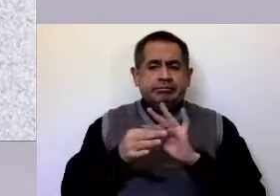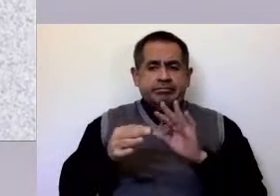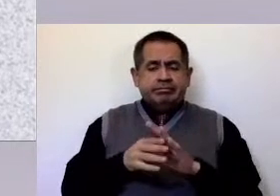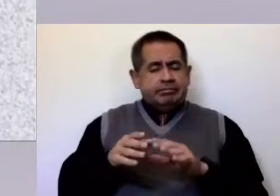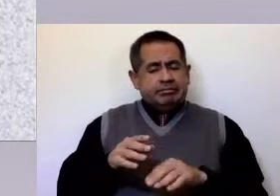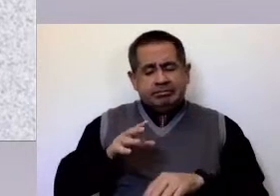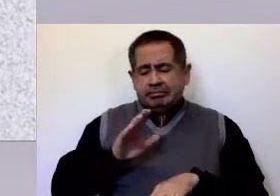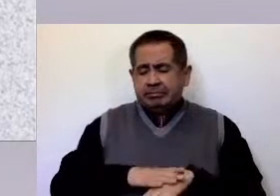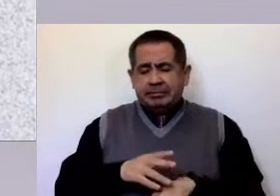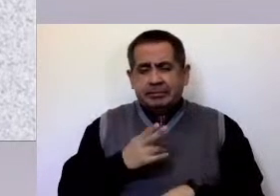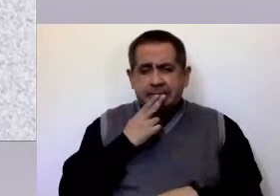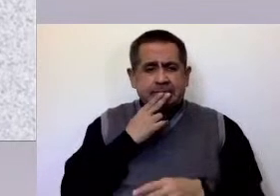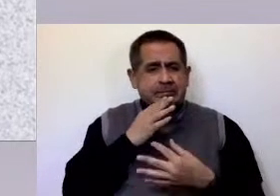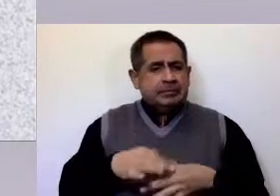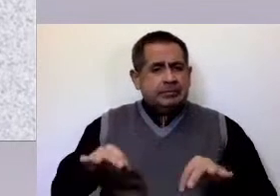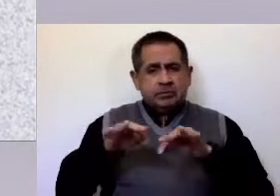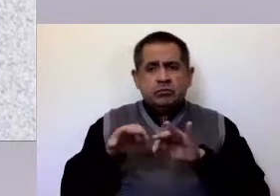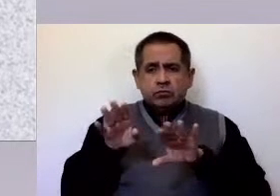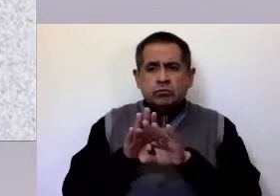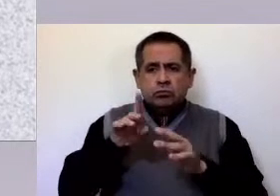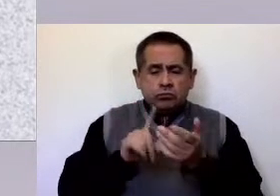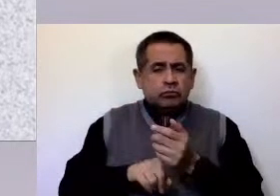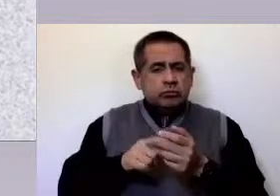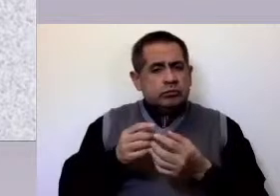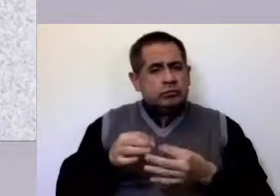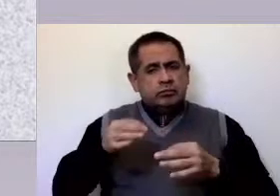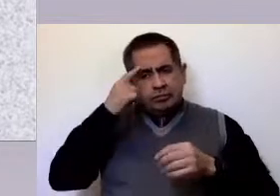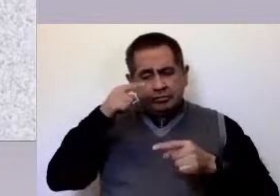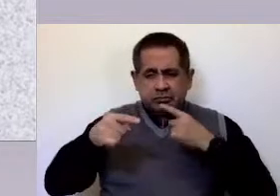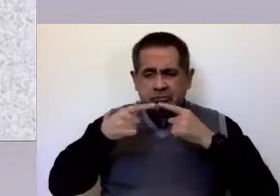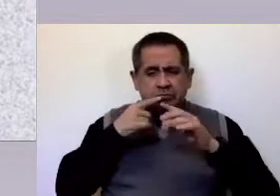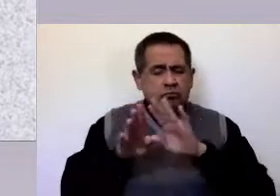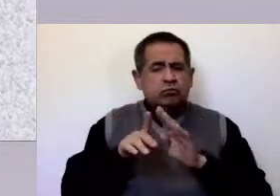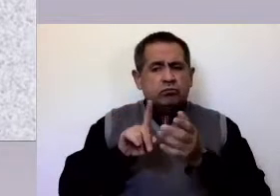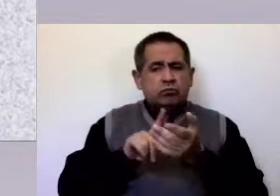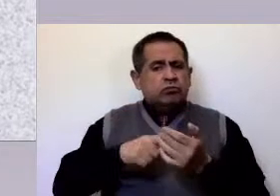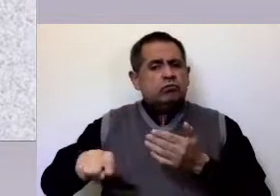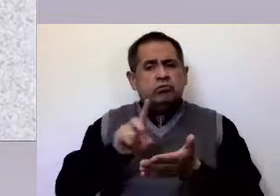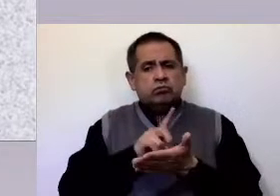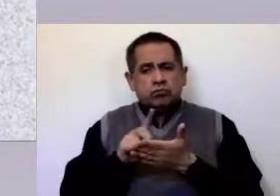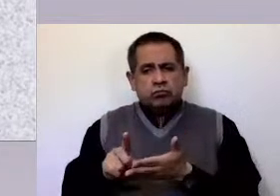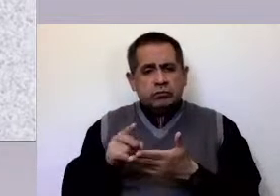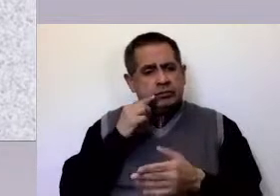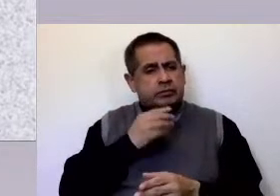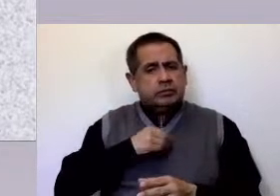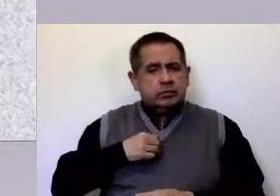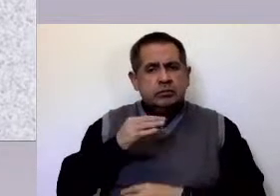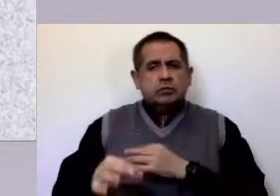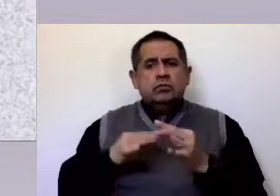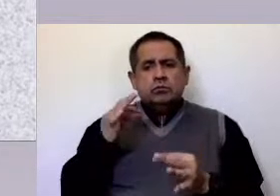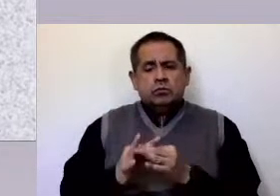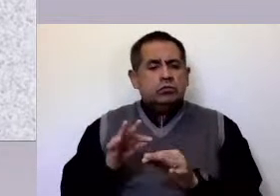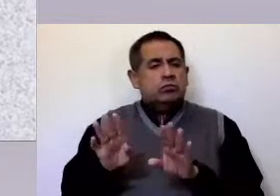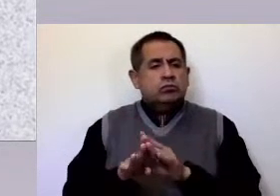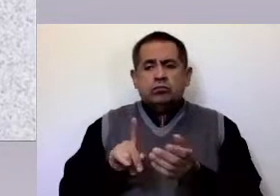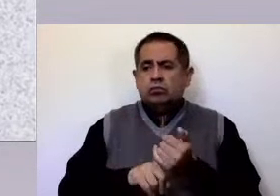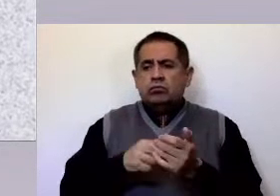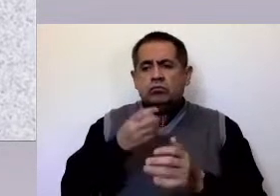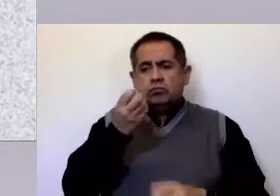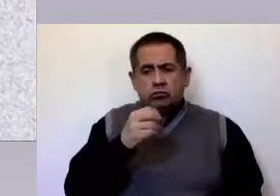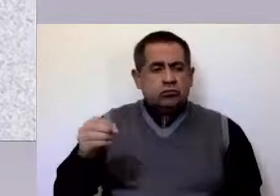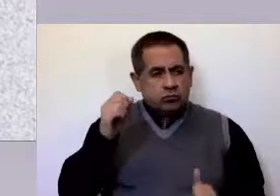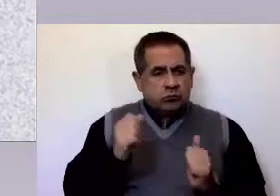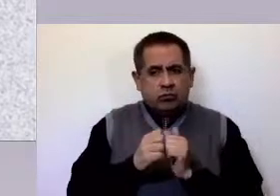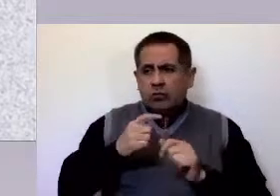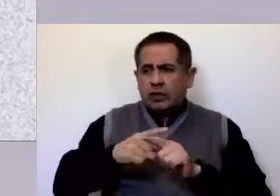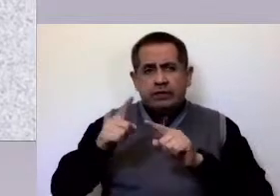en tanto aporta elementos para la efectividad de los derechos y el cumplimiento progresivo de las obligaciones a cargo de los estados